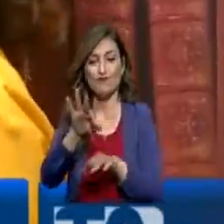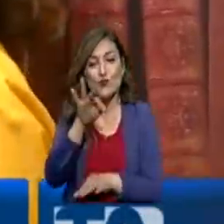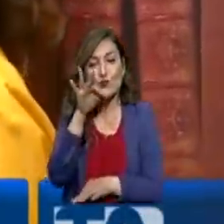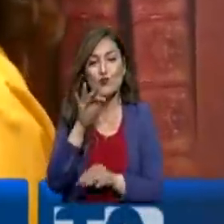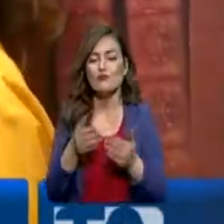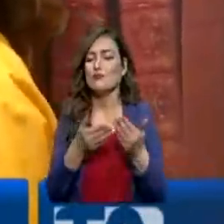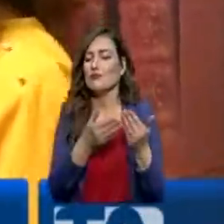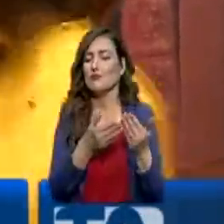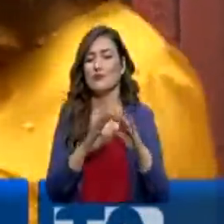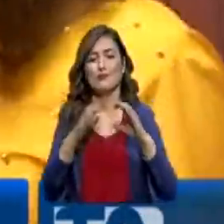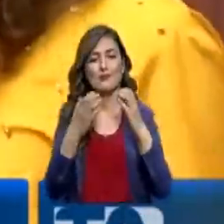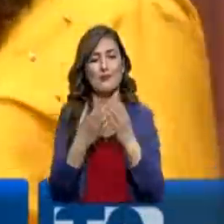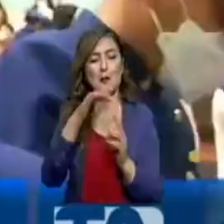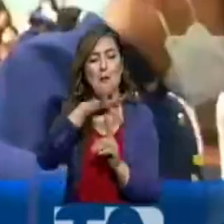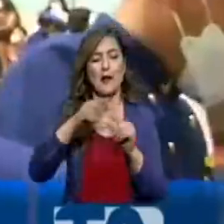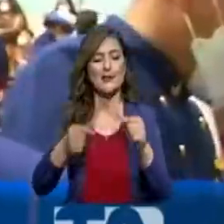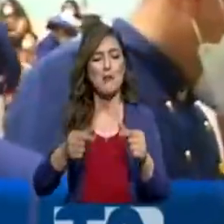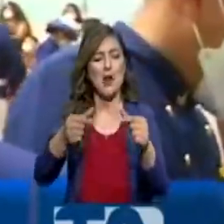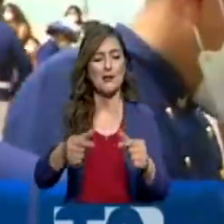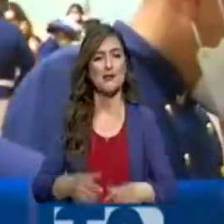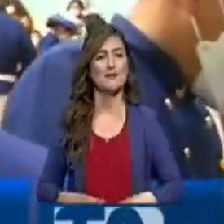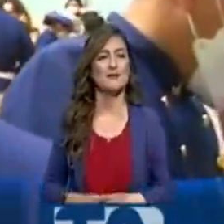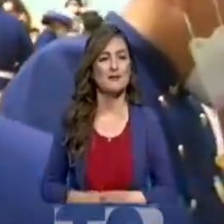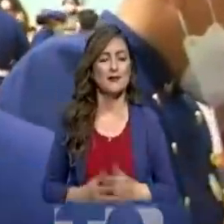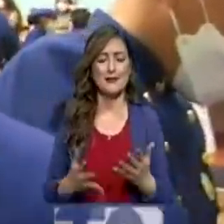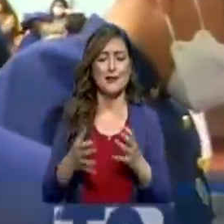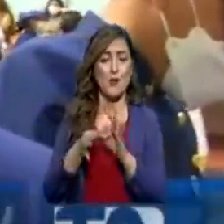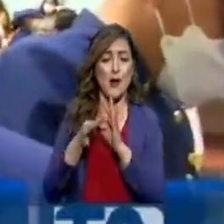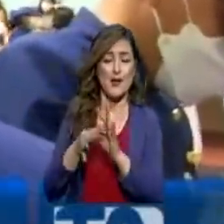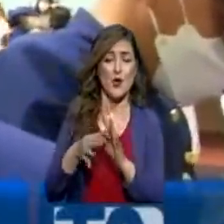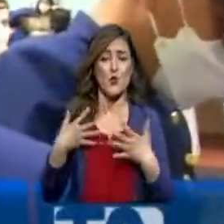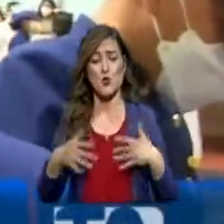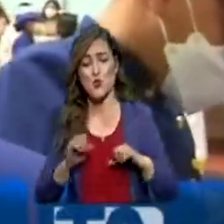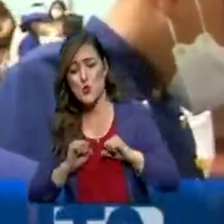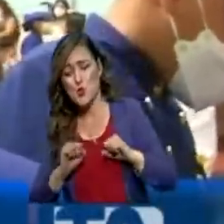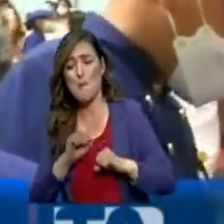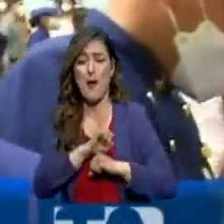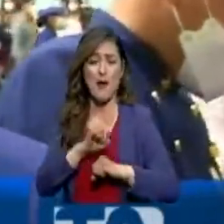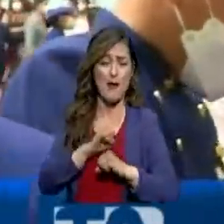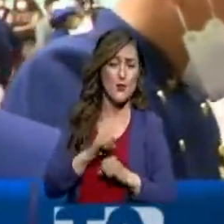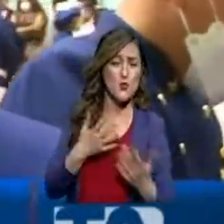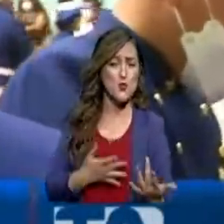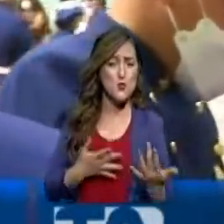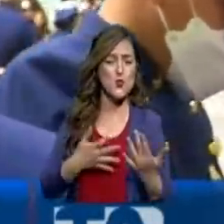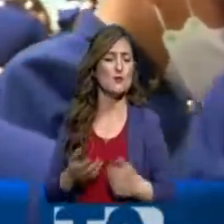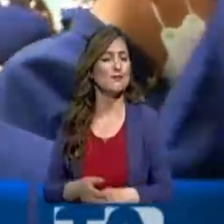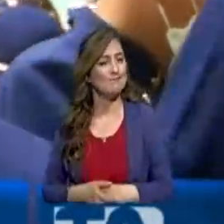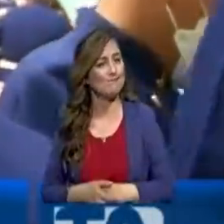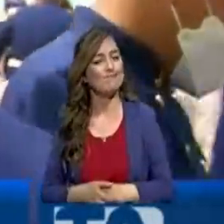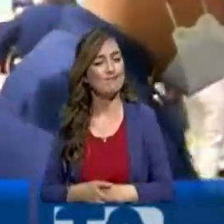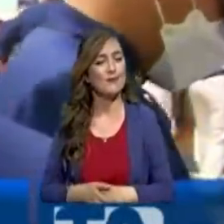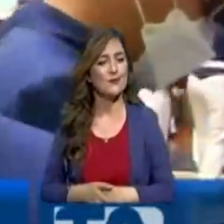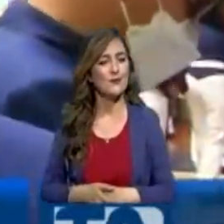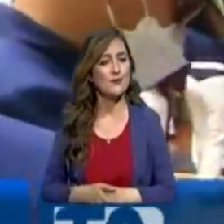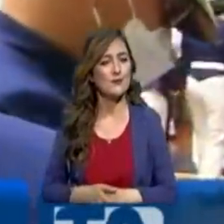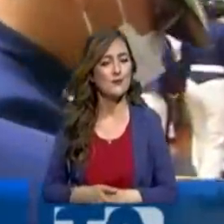se desarrolló en el Coliseo del Parque Samanis. Les extrañábamos mucho a los chicos, a nuestros compañeros. Es